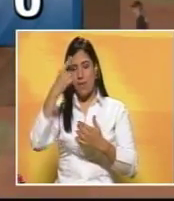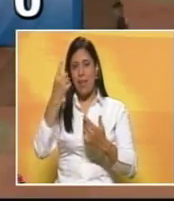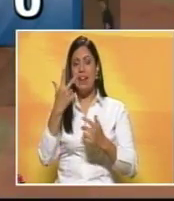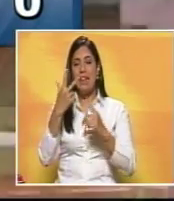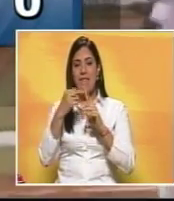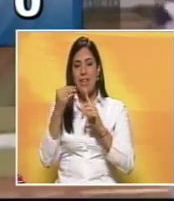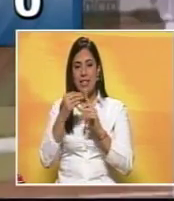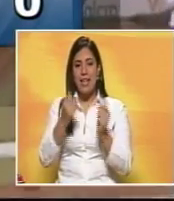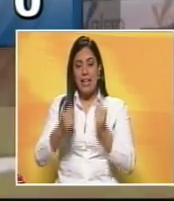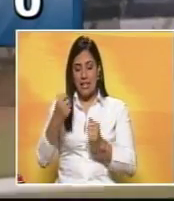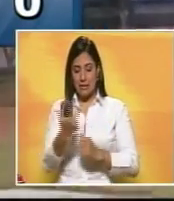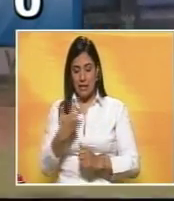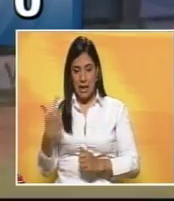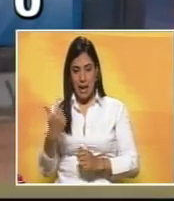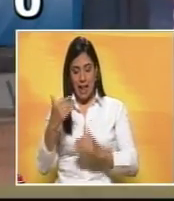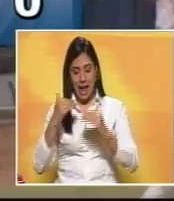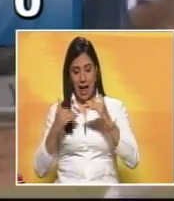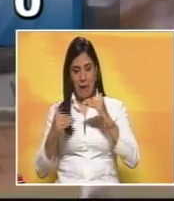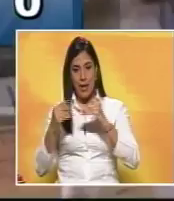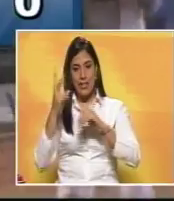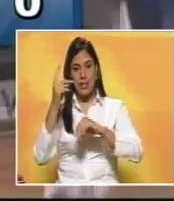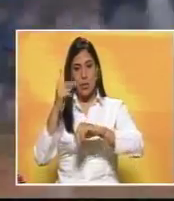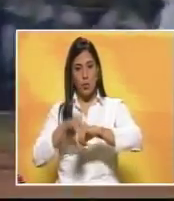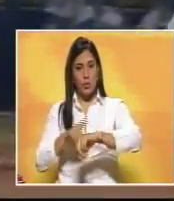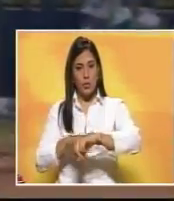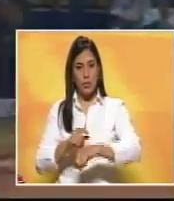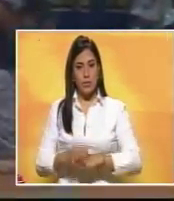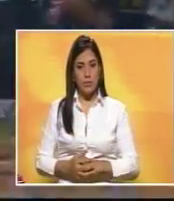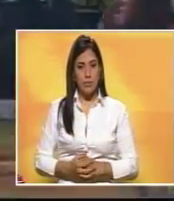triple que empujó 3 carreras en la parte baja del segundo inning.